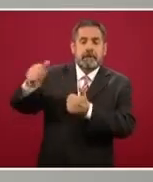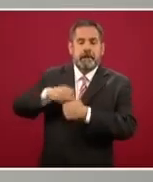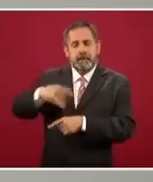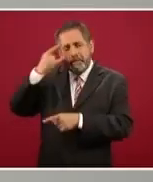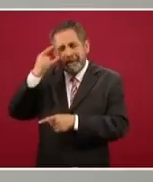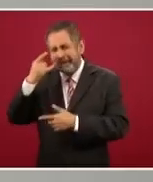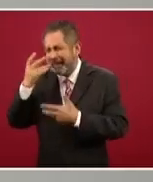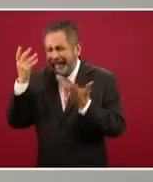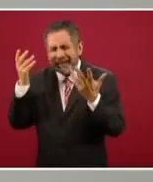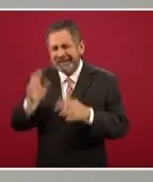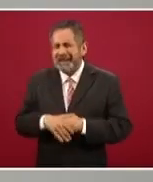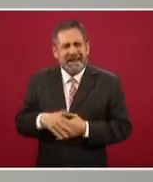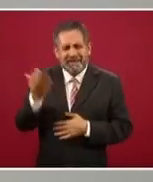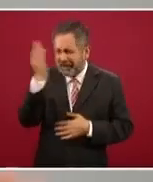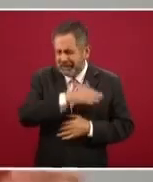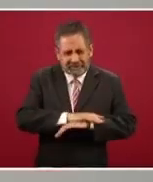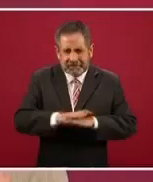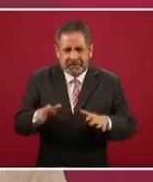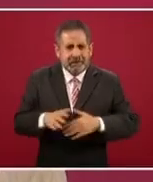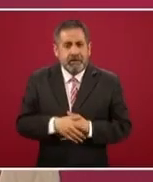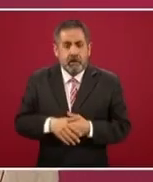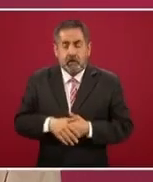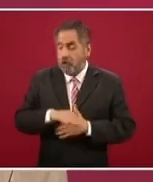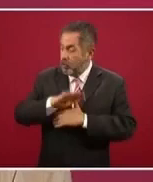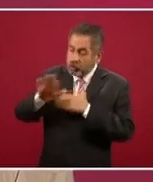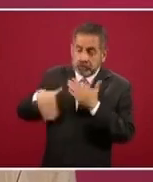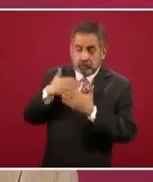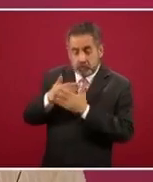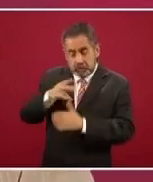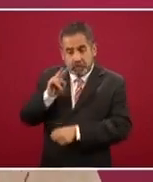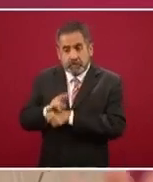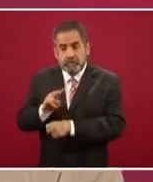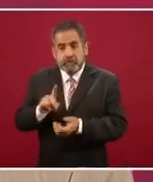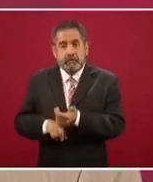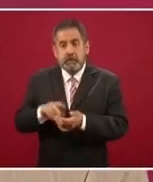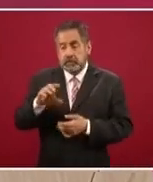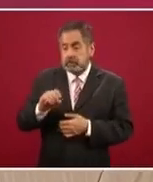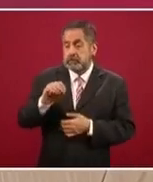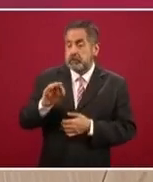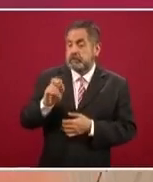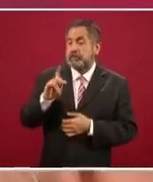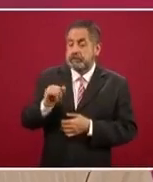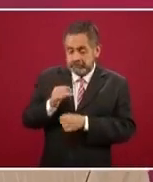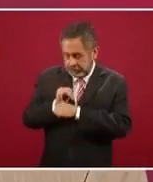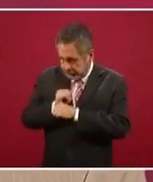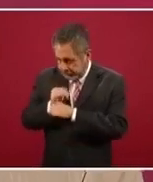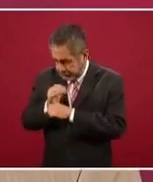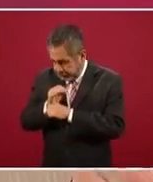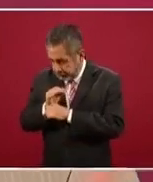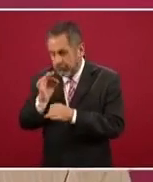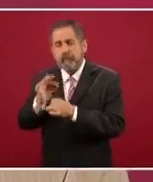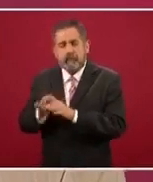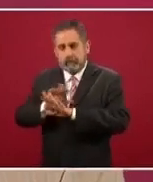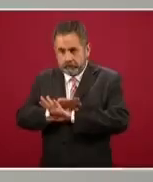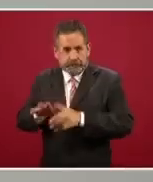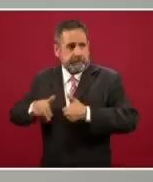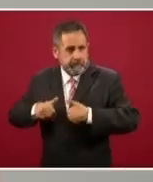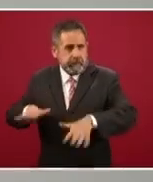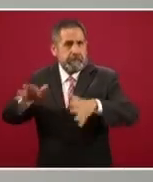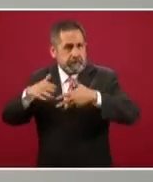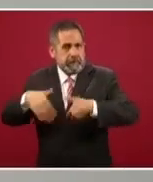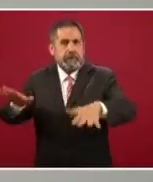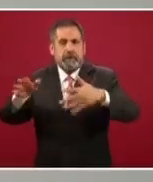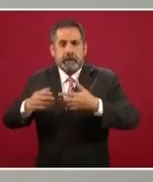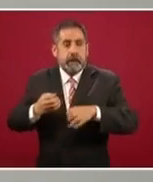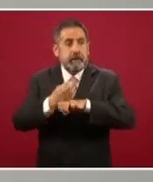pirata, falso, y todas son inspeccionadas por COFEPRIS. Eso lleva un tiempo de proceso. Ya se liberaron, ya están en los estados